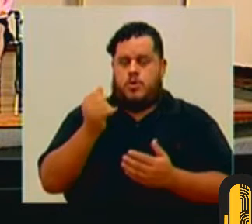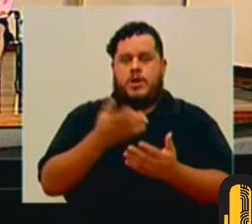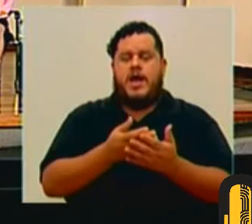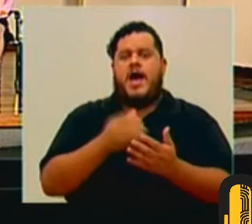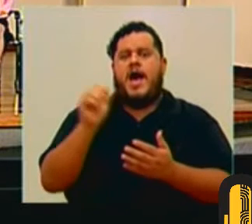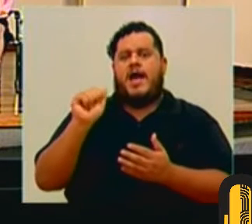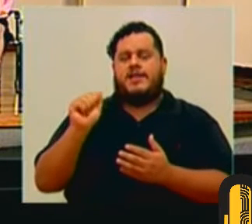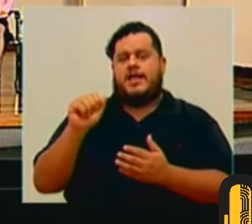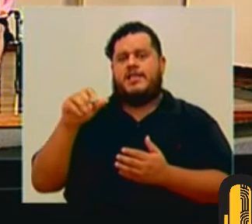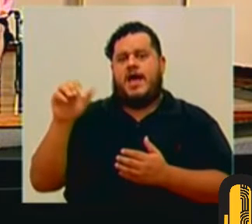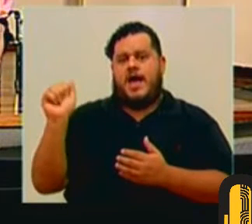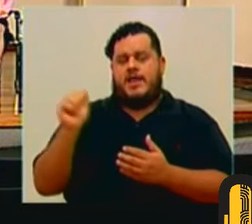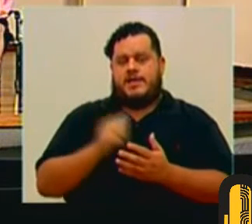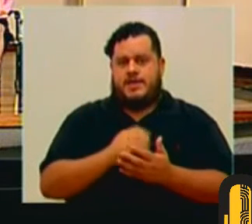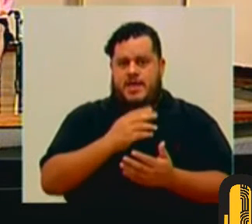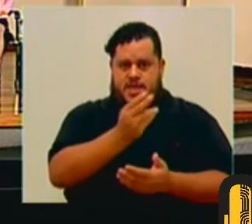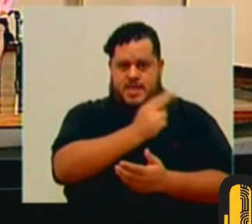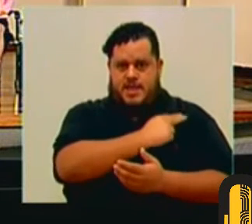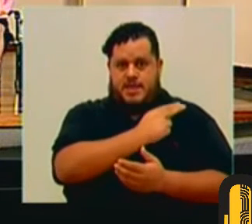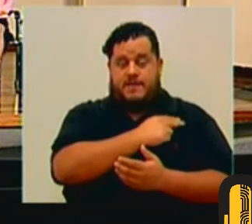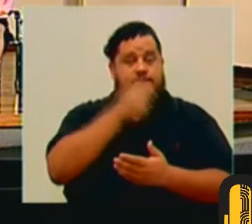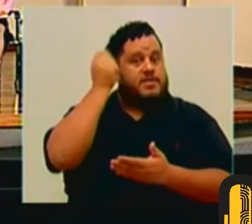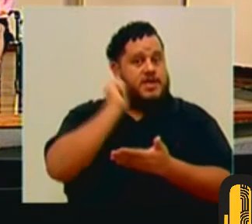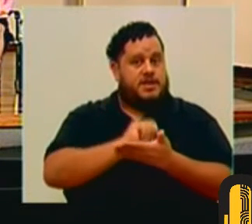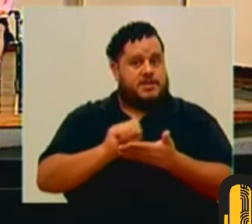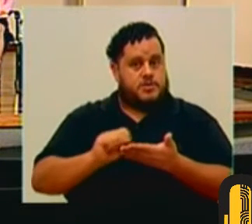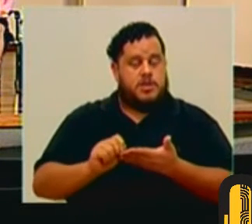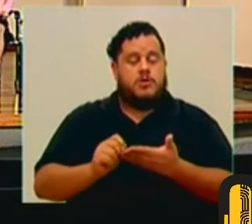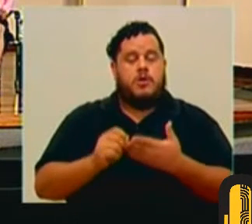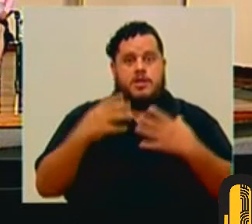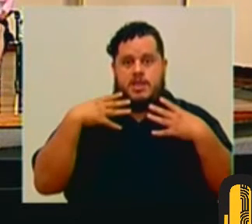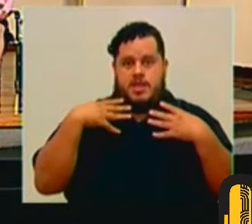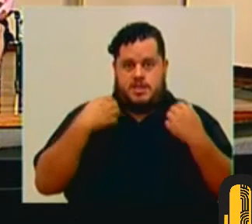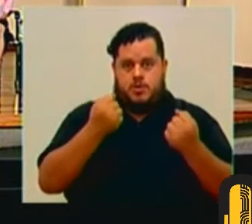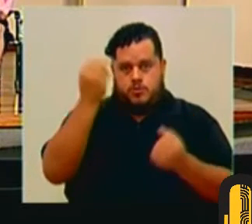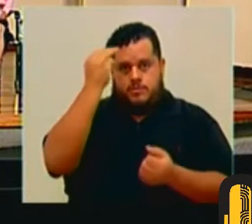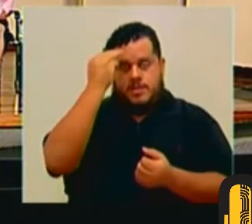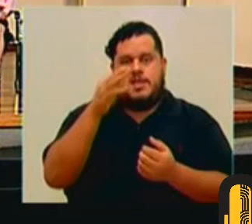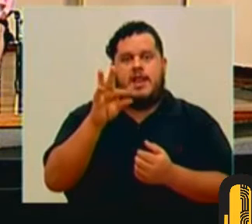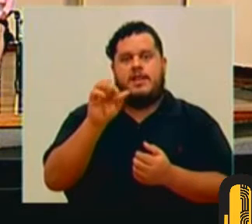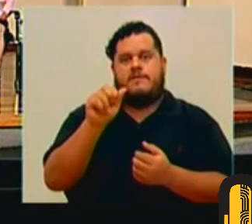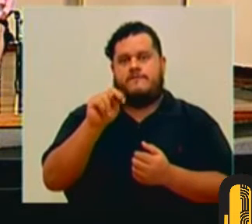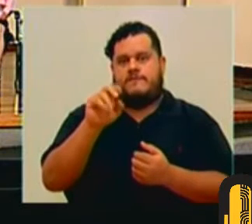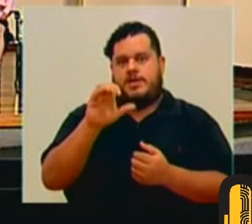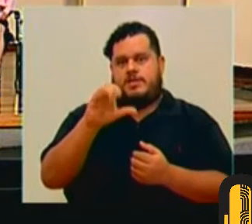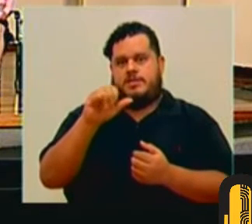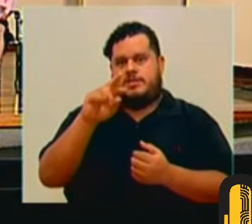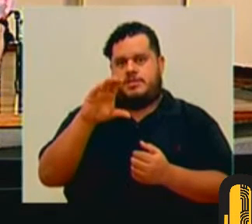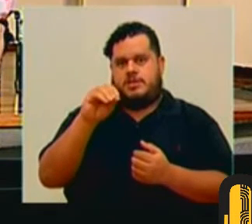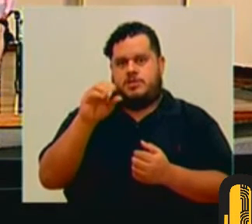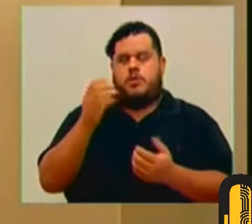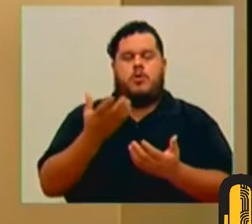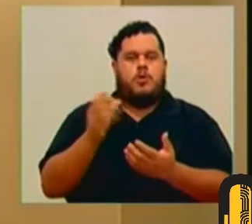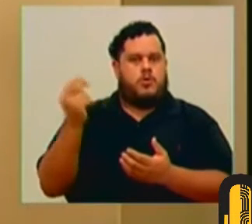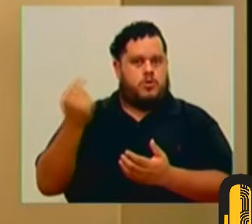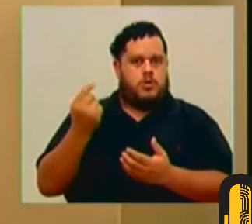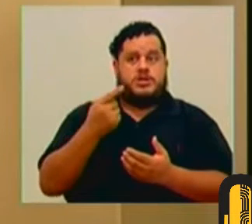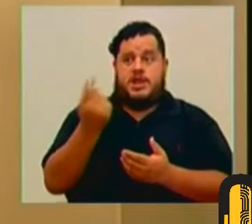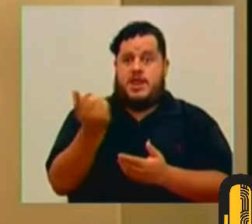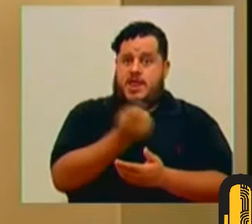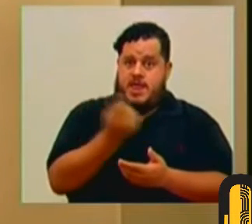Alexandra Araya, el jefe de la Secretaría de Salud Mental, el señor Francisco Golcher, quienes nos vendrán a